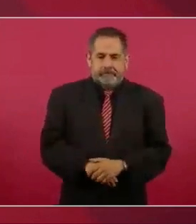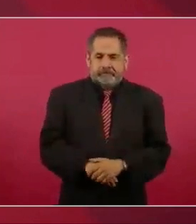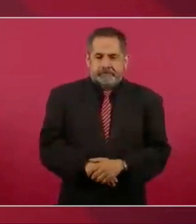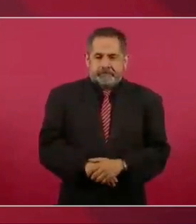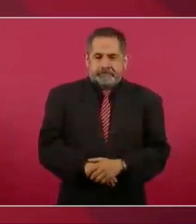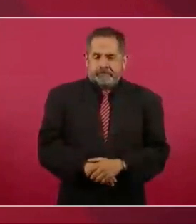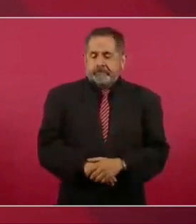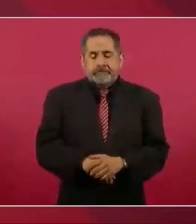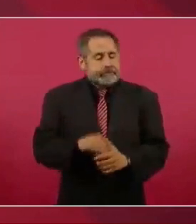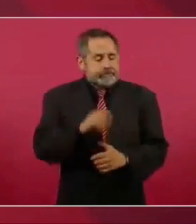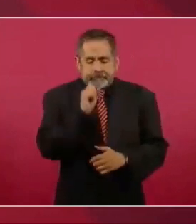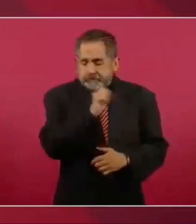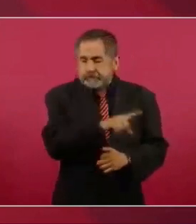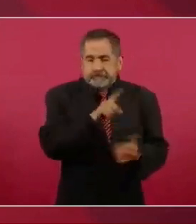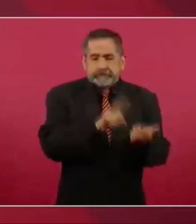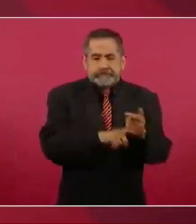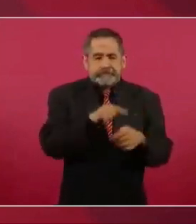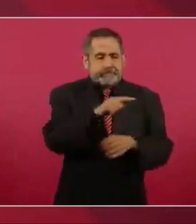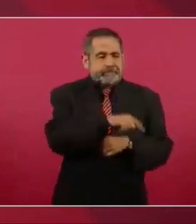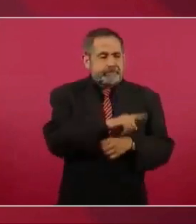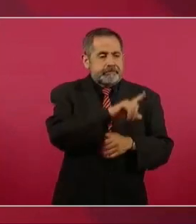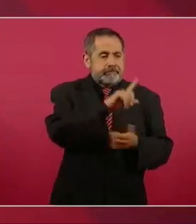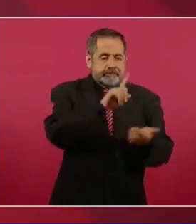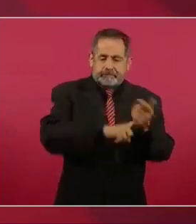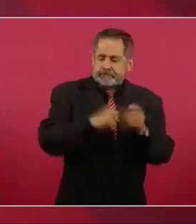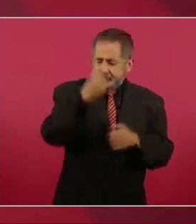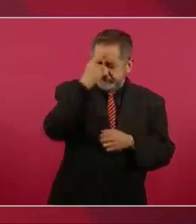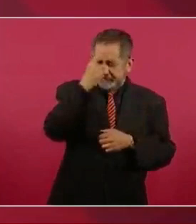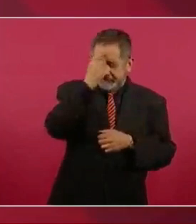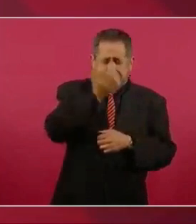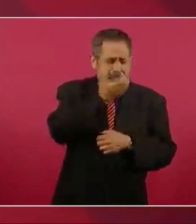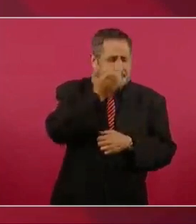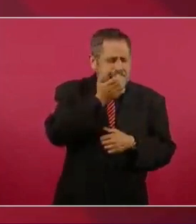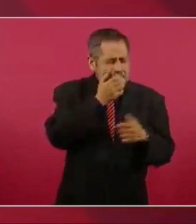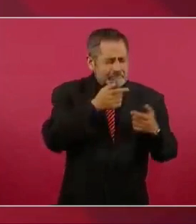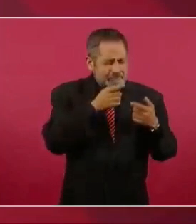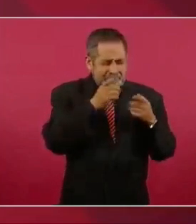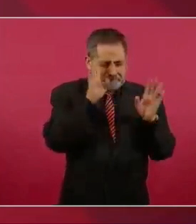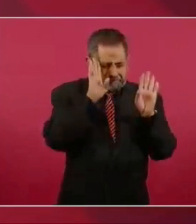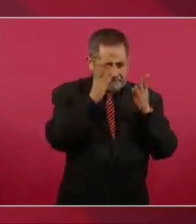Por lo mismo, porque los domina su conservadurismo.